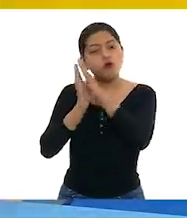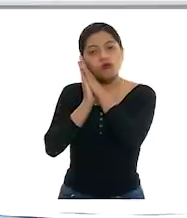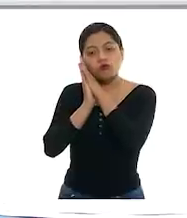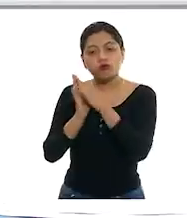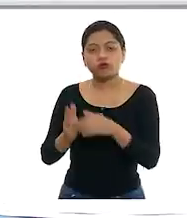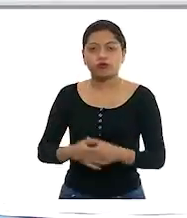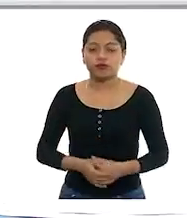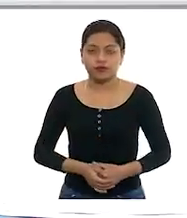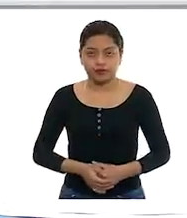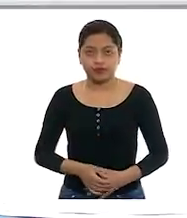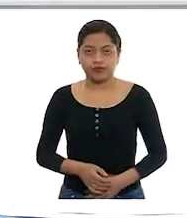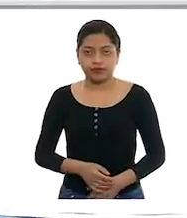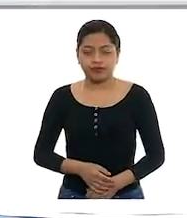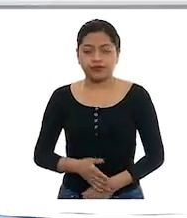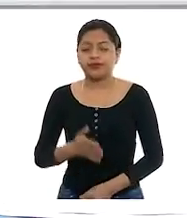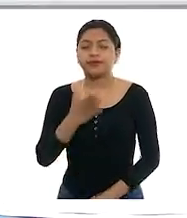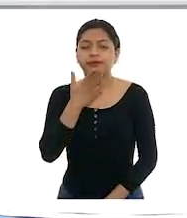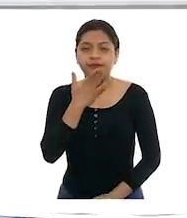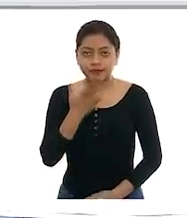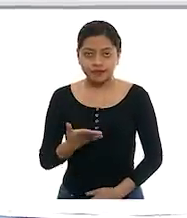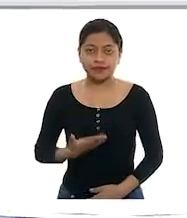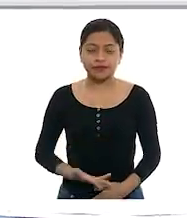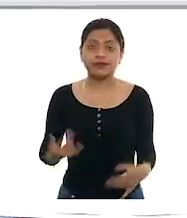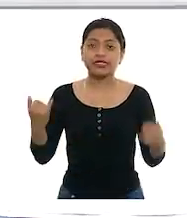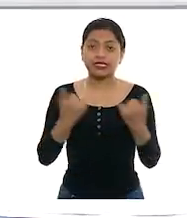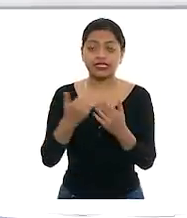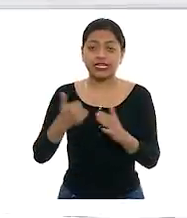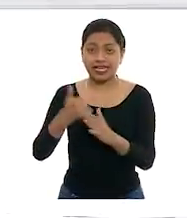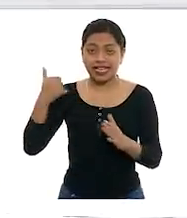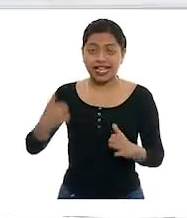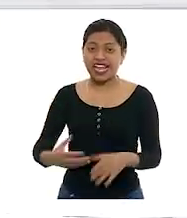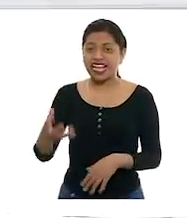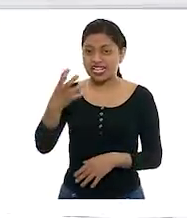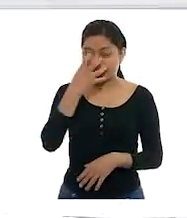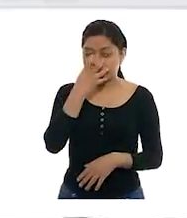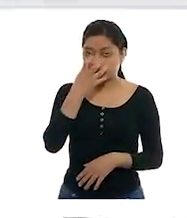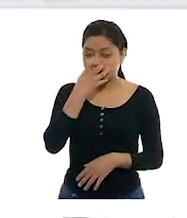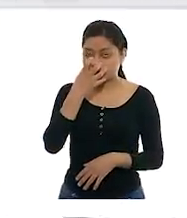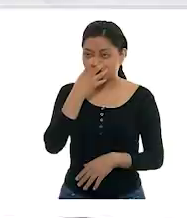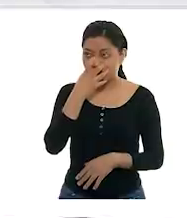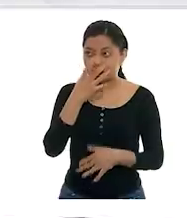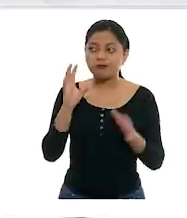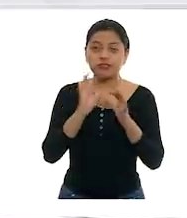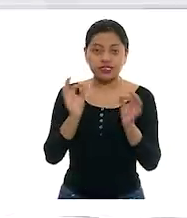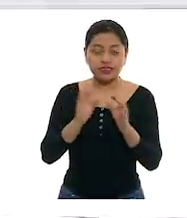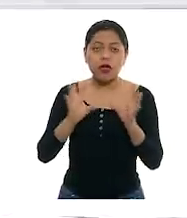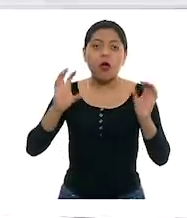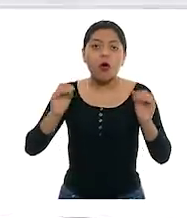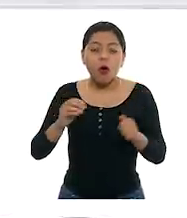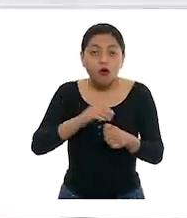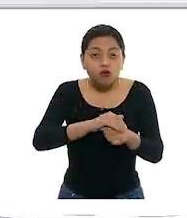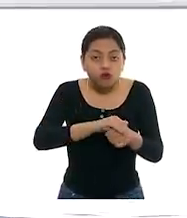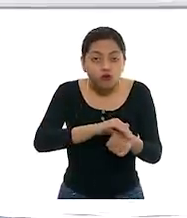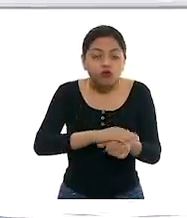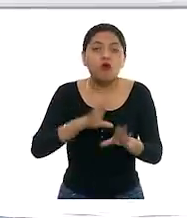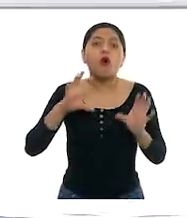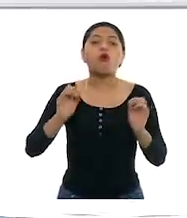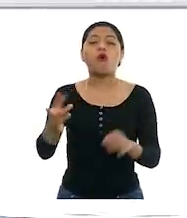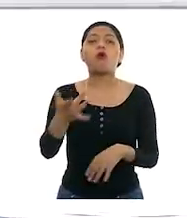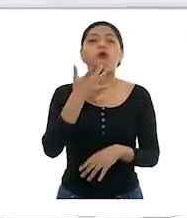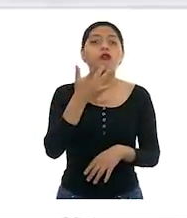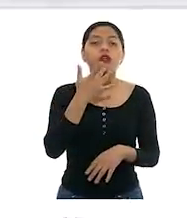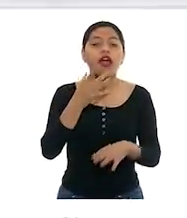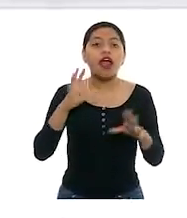adormecimiento. ¿Verdad? Es como lo que pasa con algunos osos o algunas tortugas o ranas